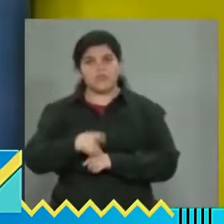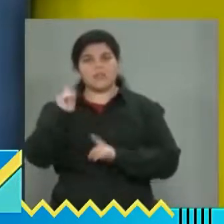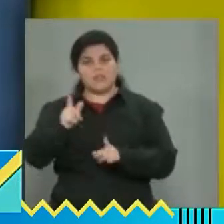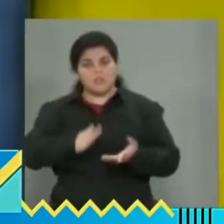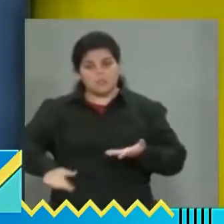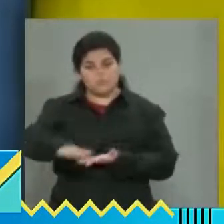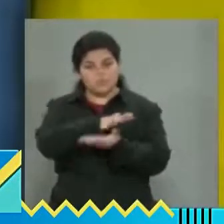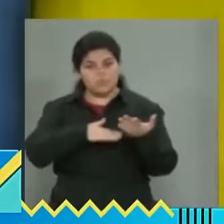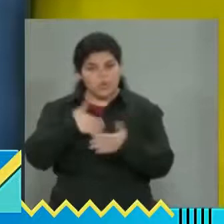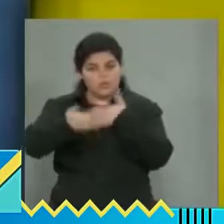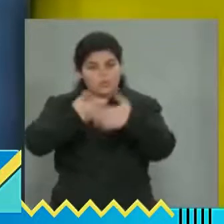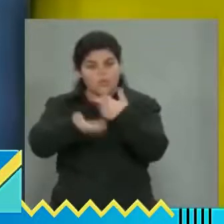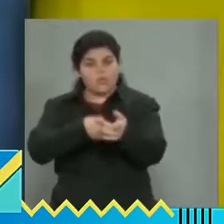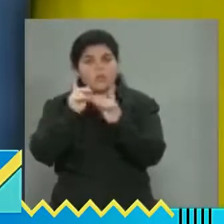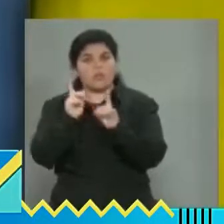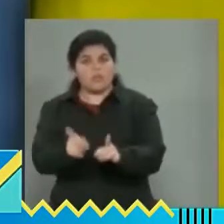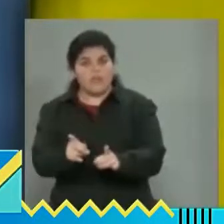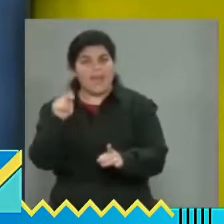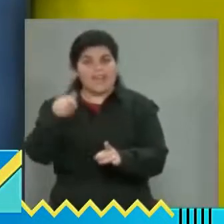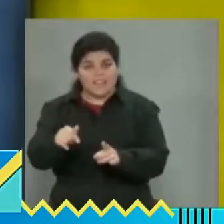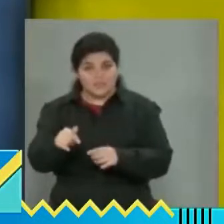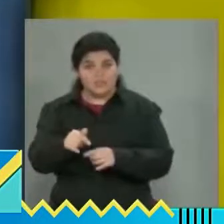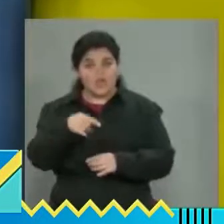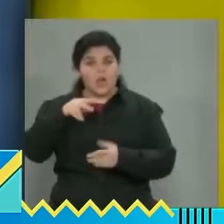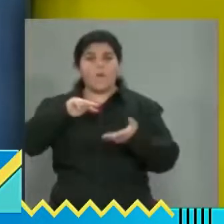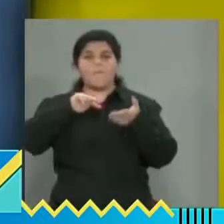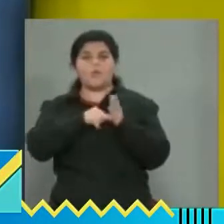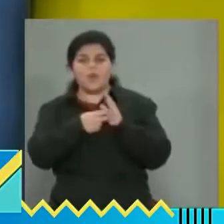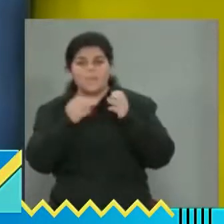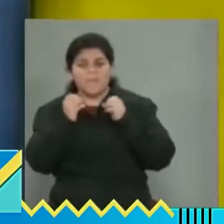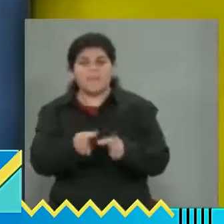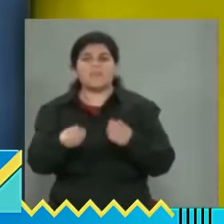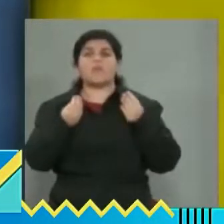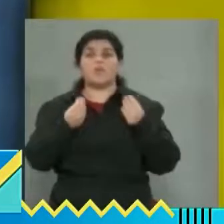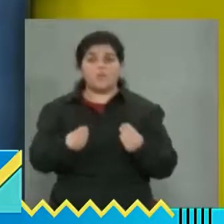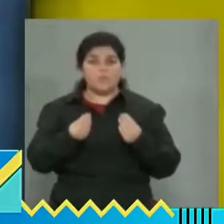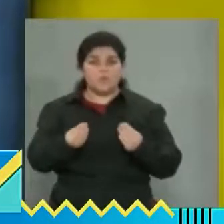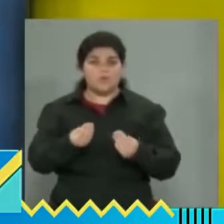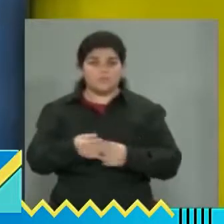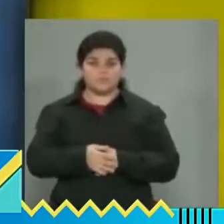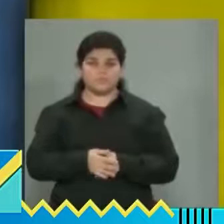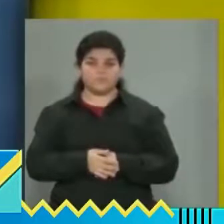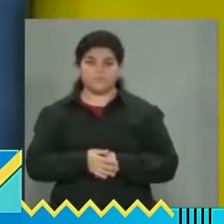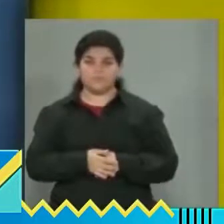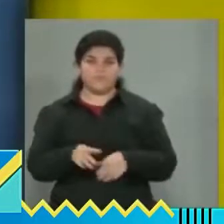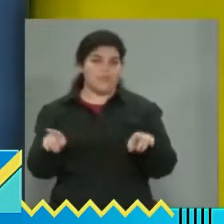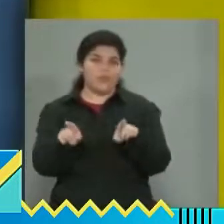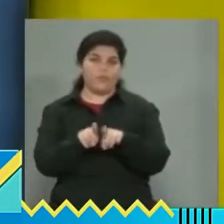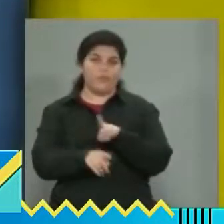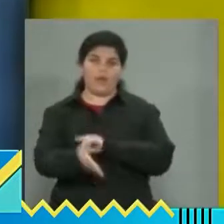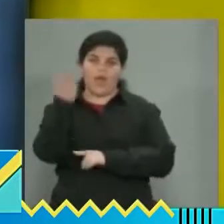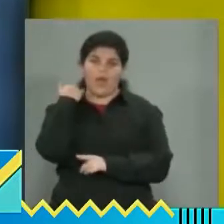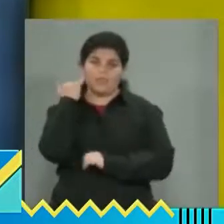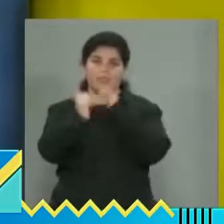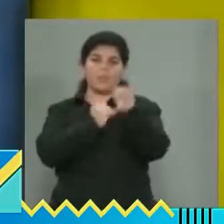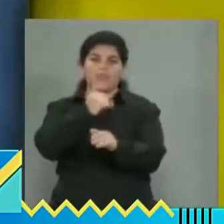social. Y parte de lo que genera toda esta problemática es que tenemos que convenir que, así como hablábamos del límite como algo